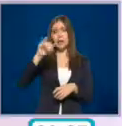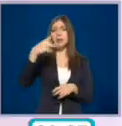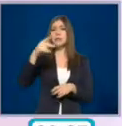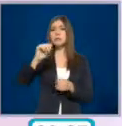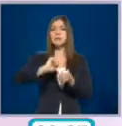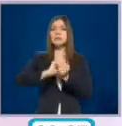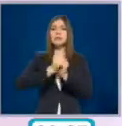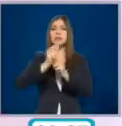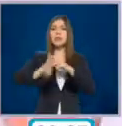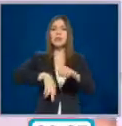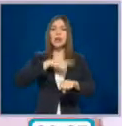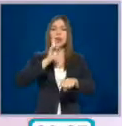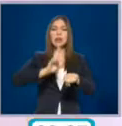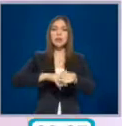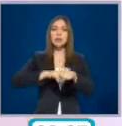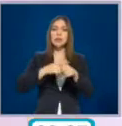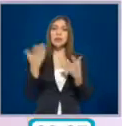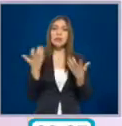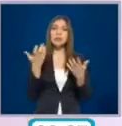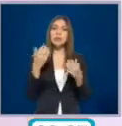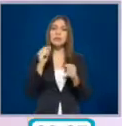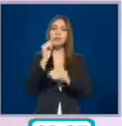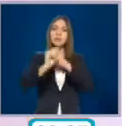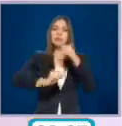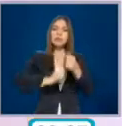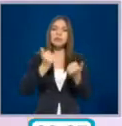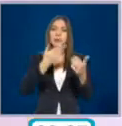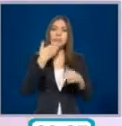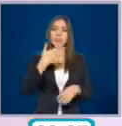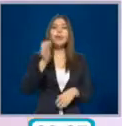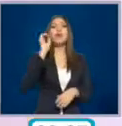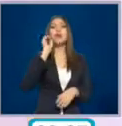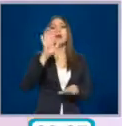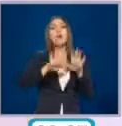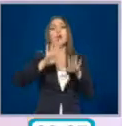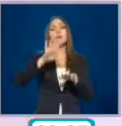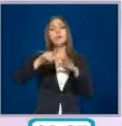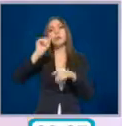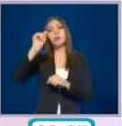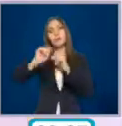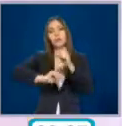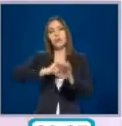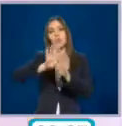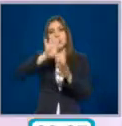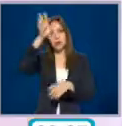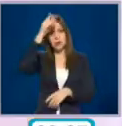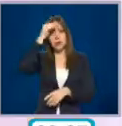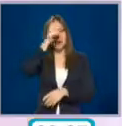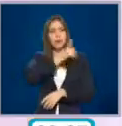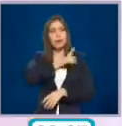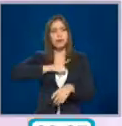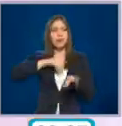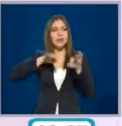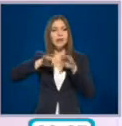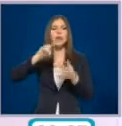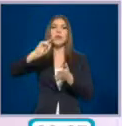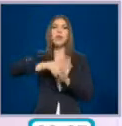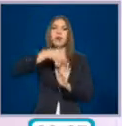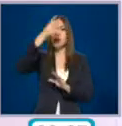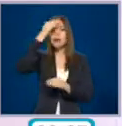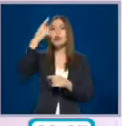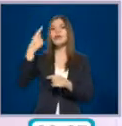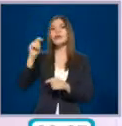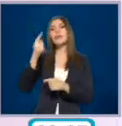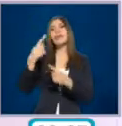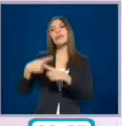que se aprende. Finalmente, el chiste es trabajarla y poderla aprender y reaprender durante las diferentes relaciones